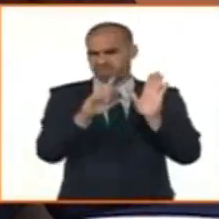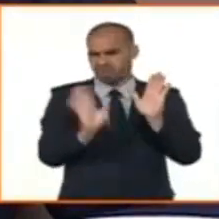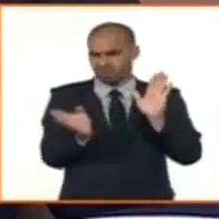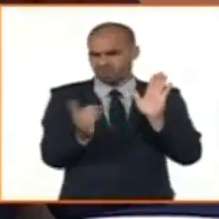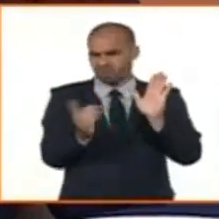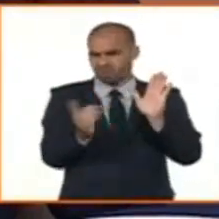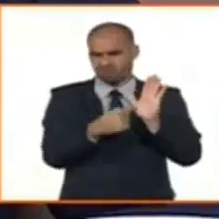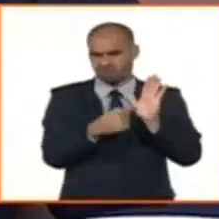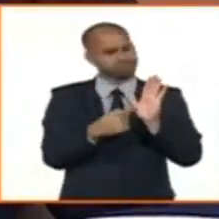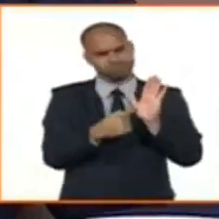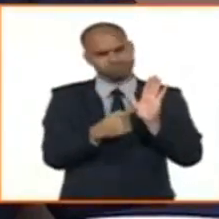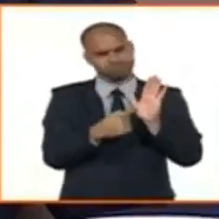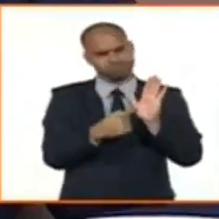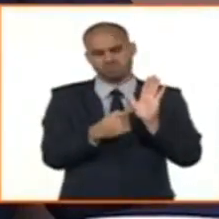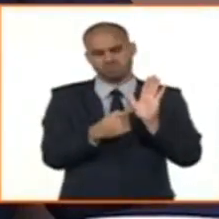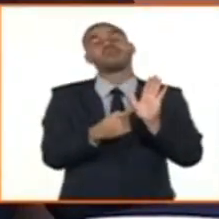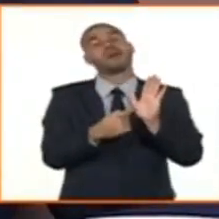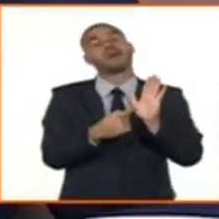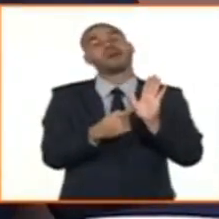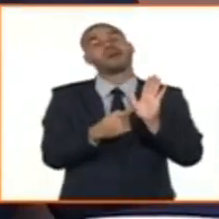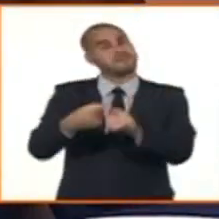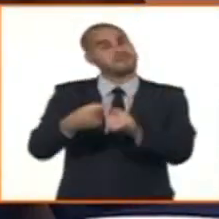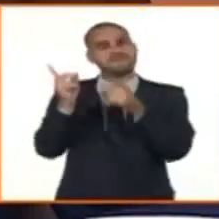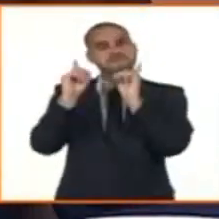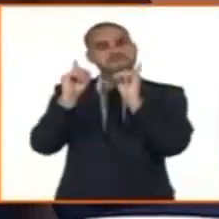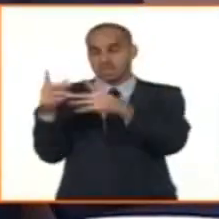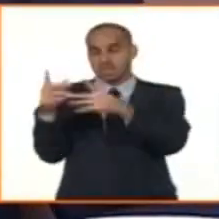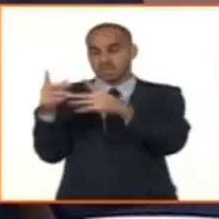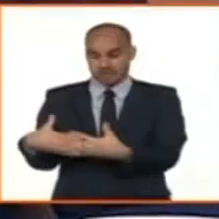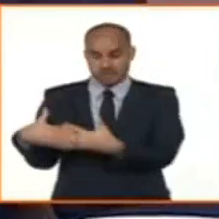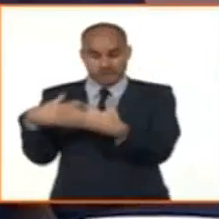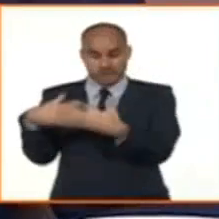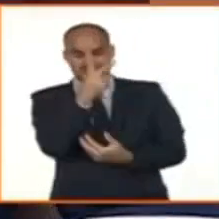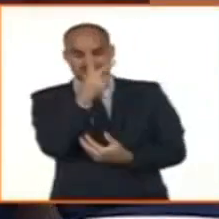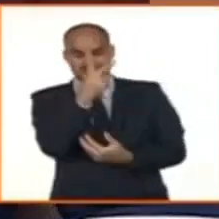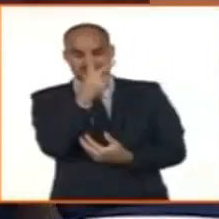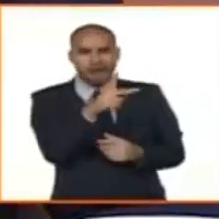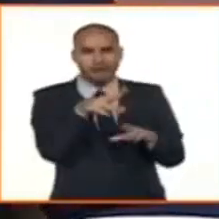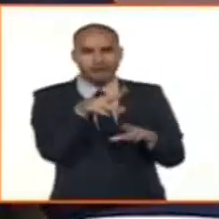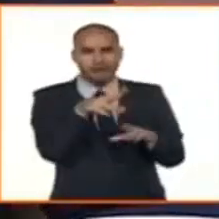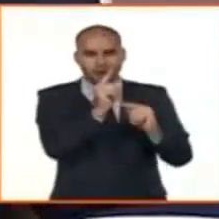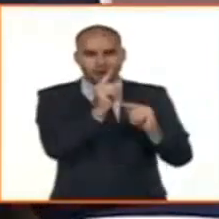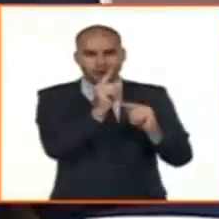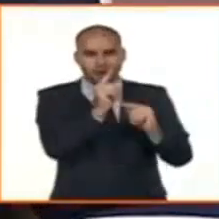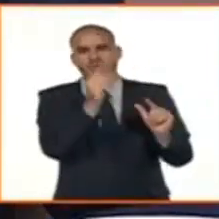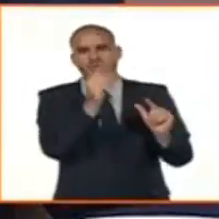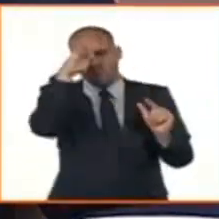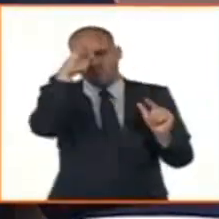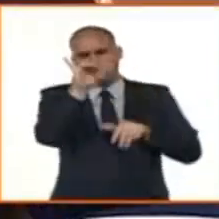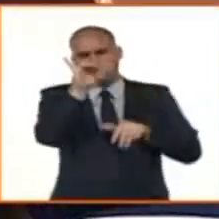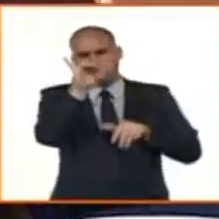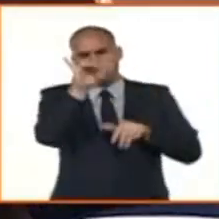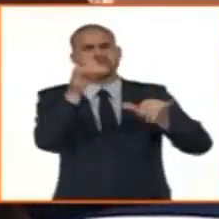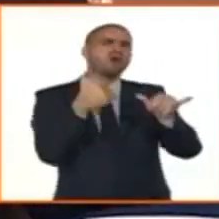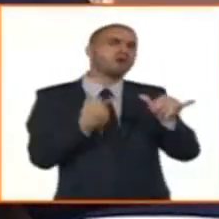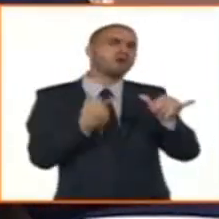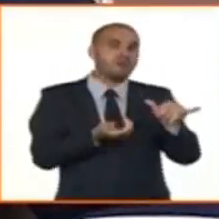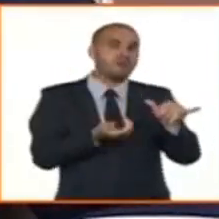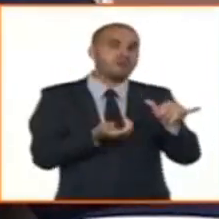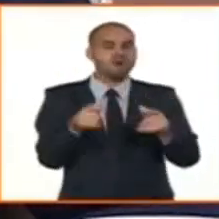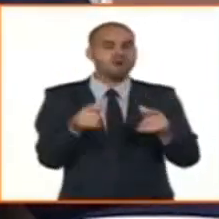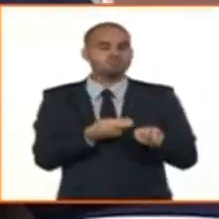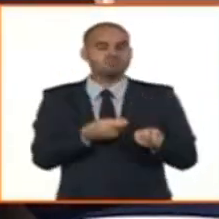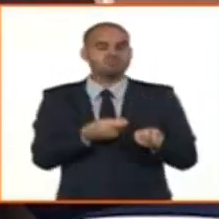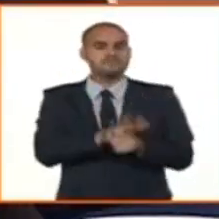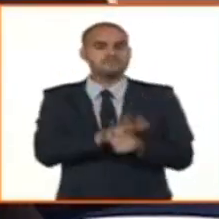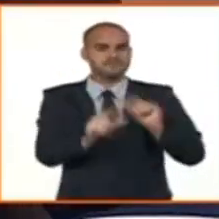sido acompañada de una política migratoria que ha continuado siendo un incentivo y un estímulo a la migración desde Cuba hacia